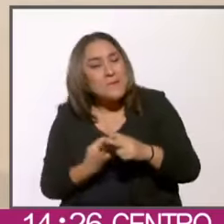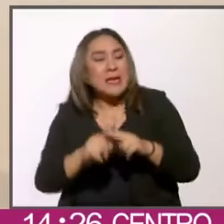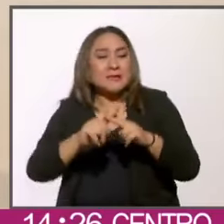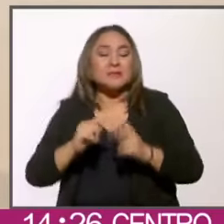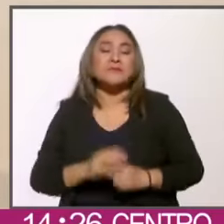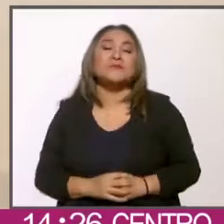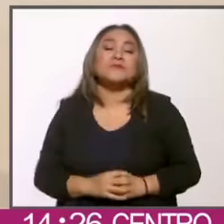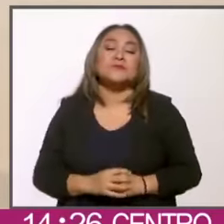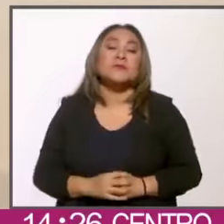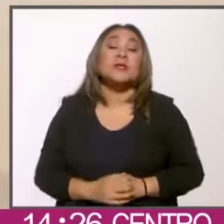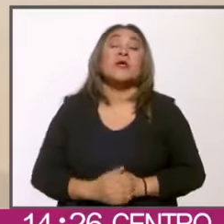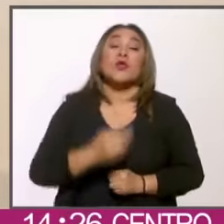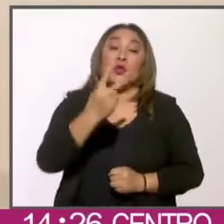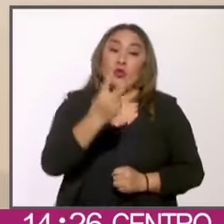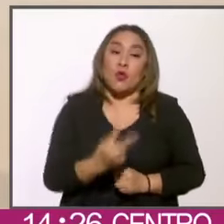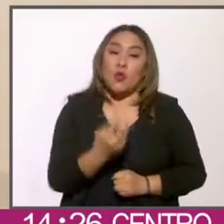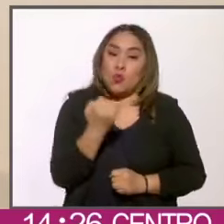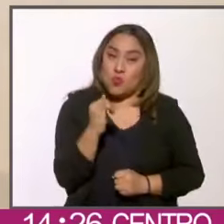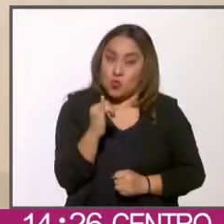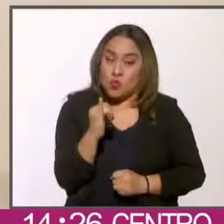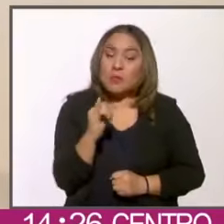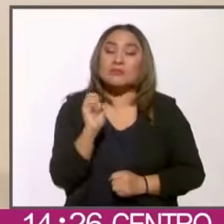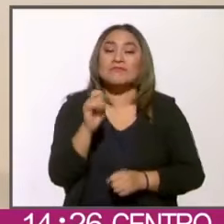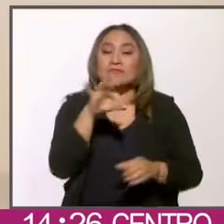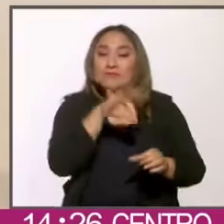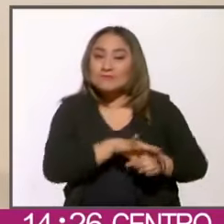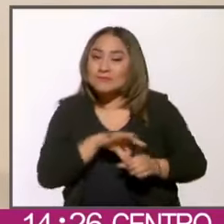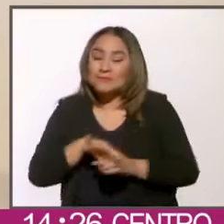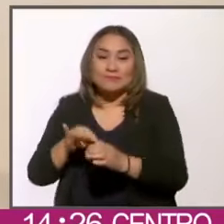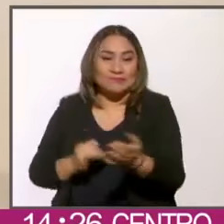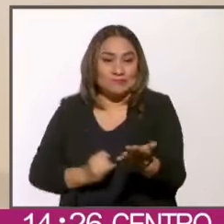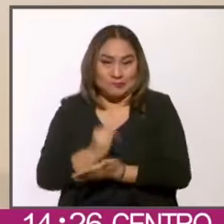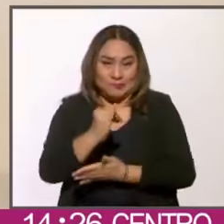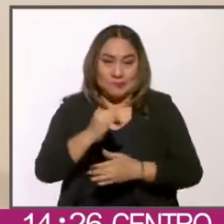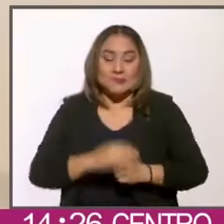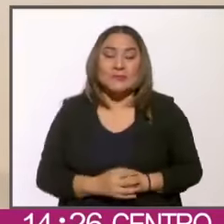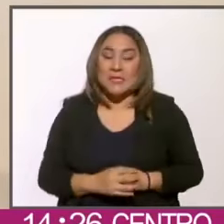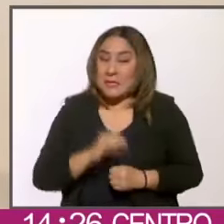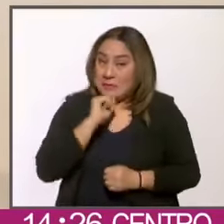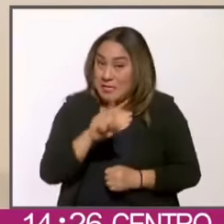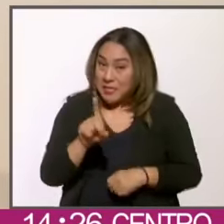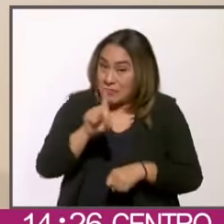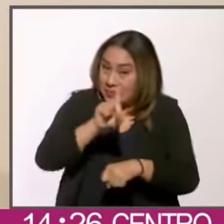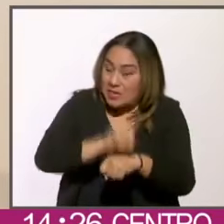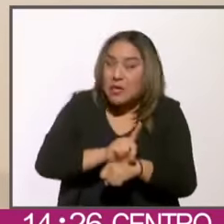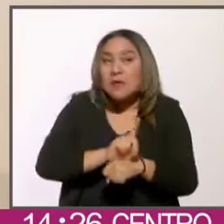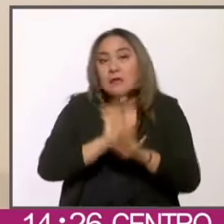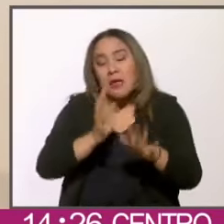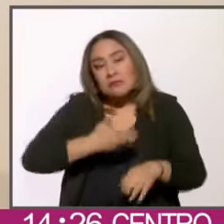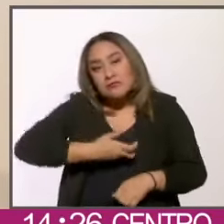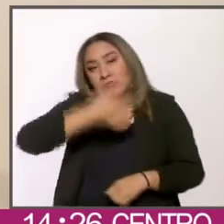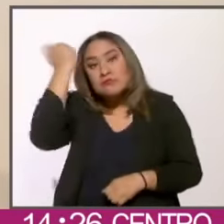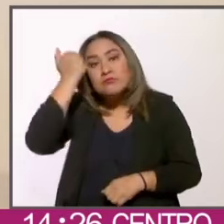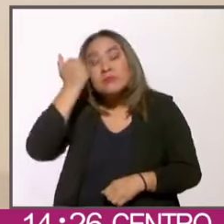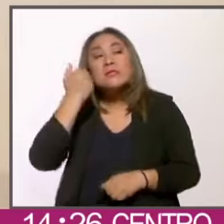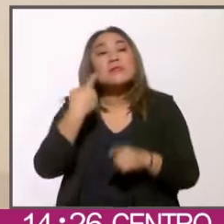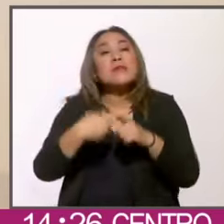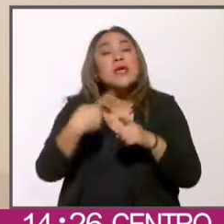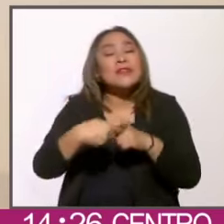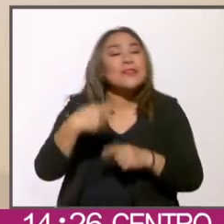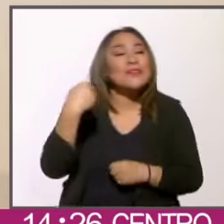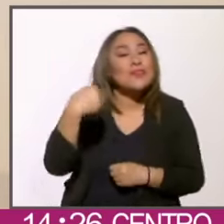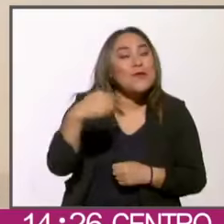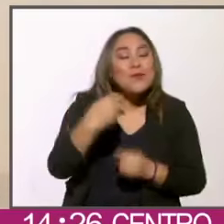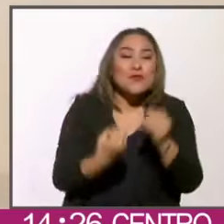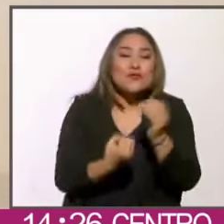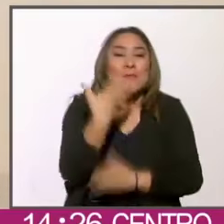El día 2 de junio serán las elecciones. Ese mismo día se conocerá el nombre de